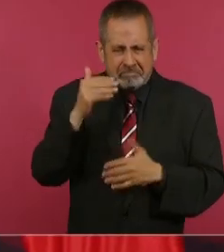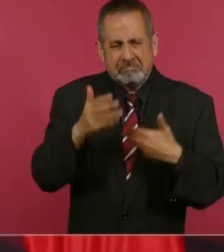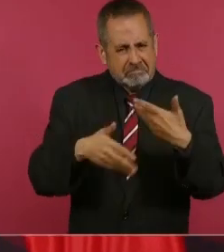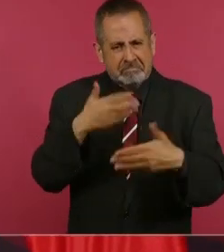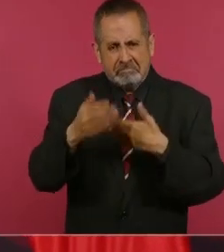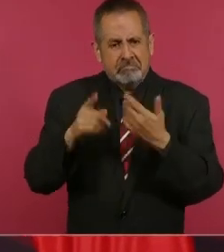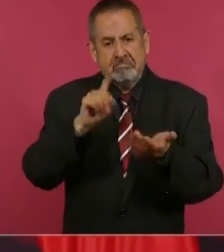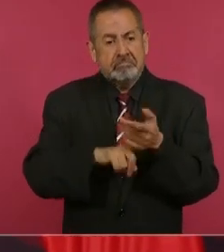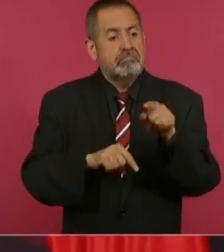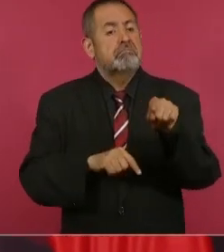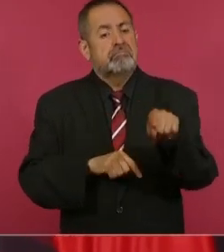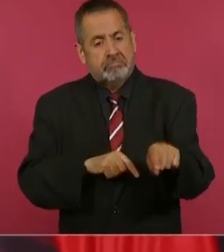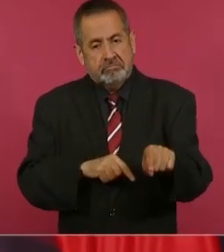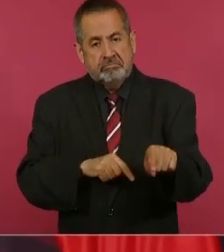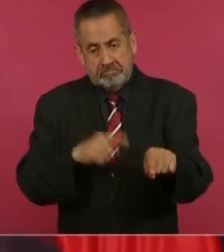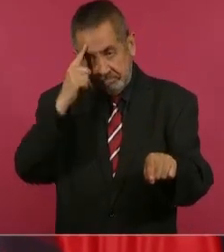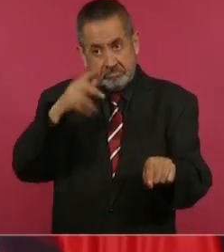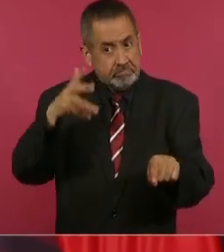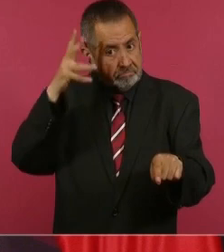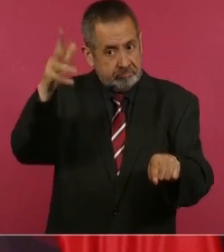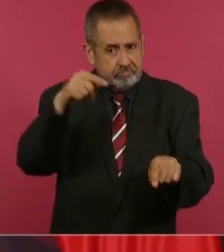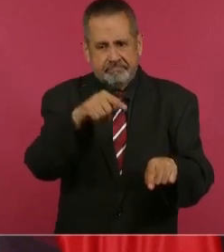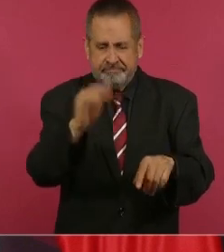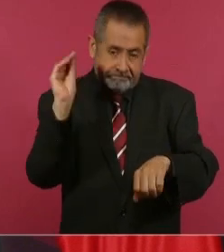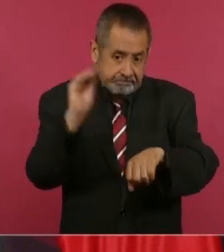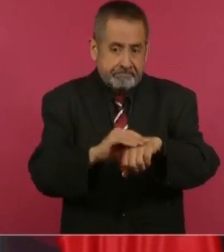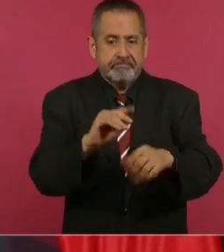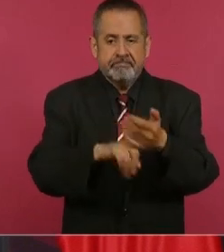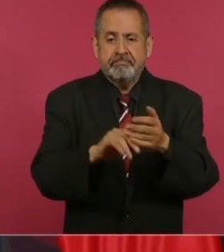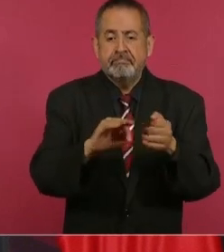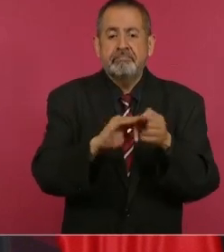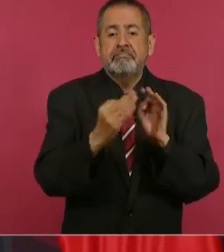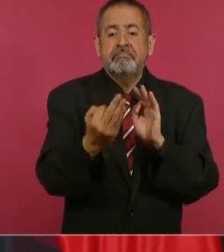desarrollo industrial futuro.